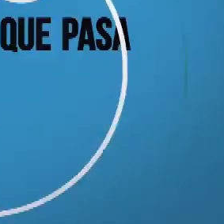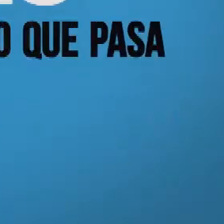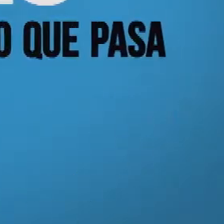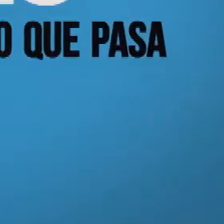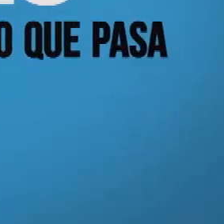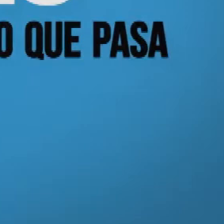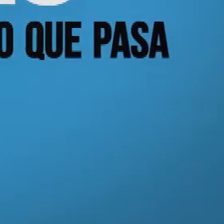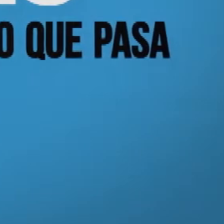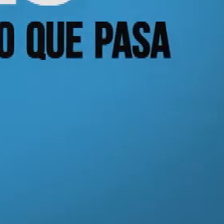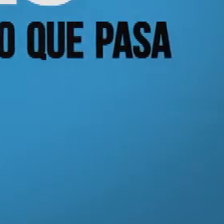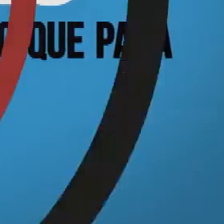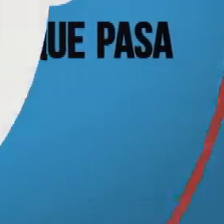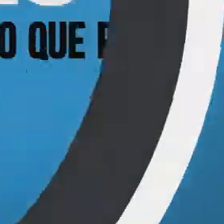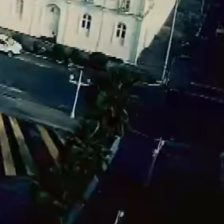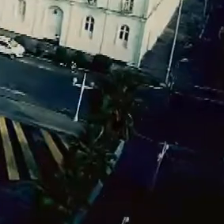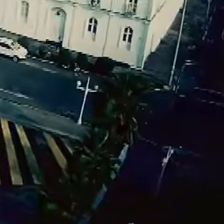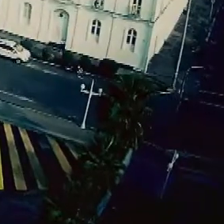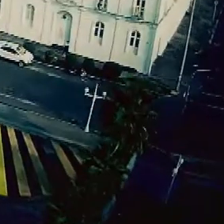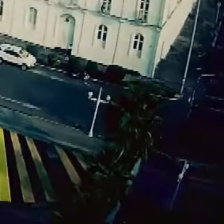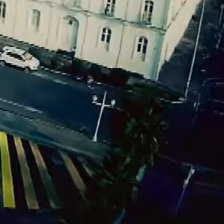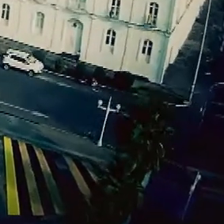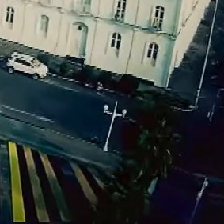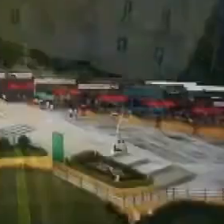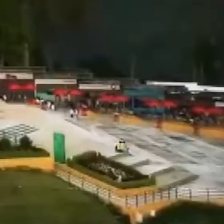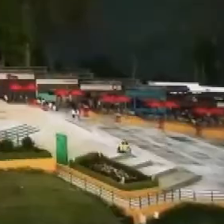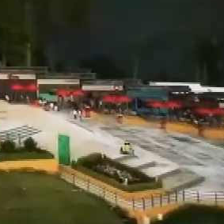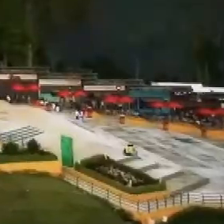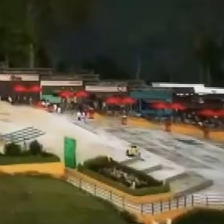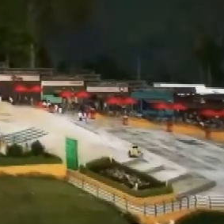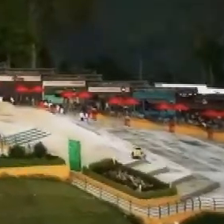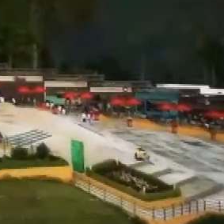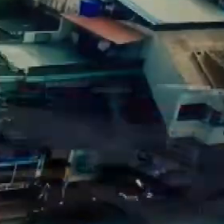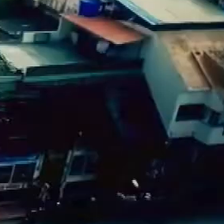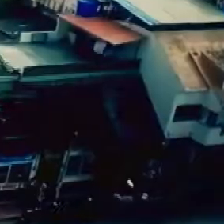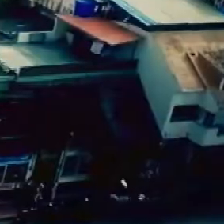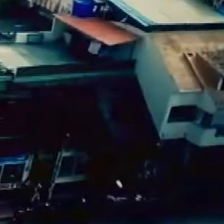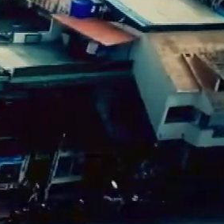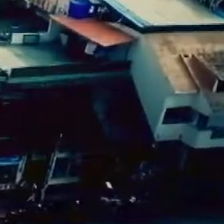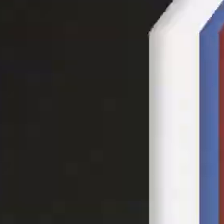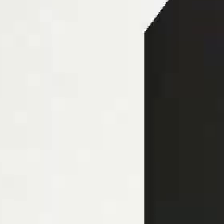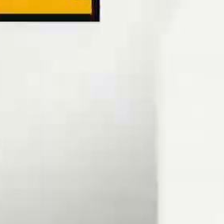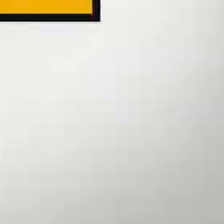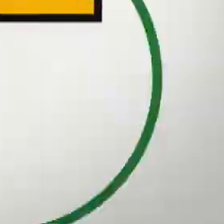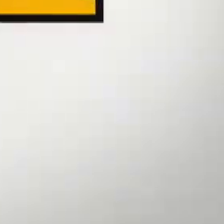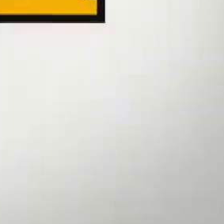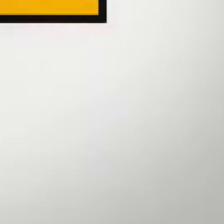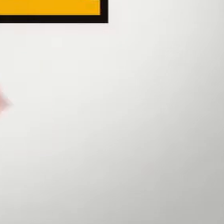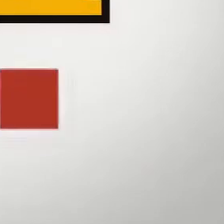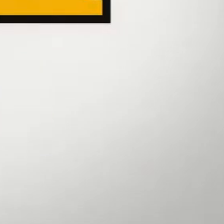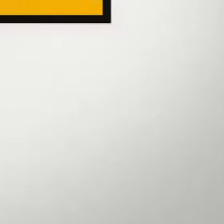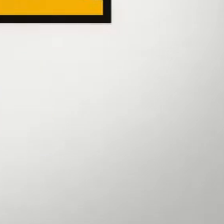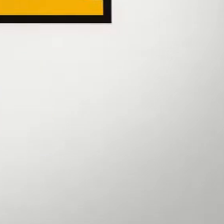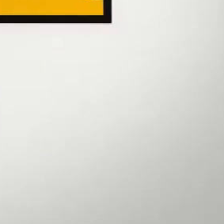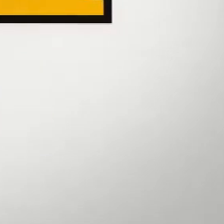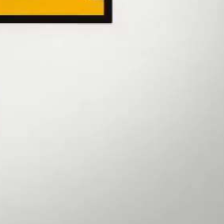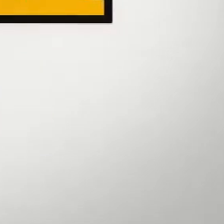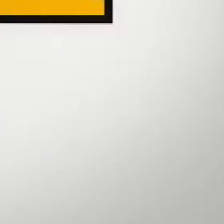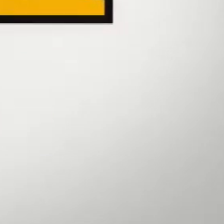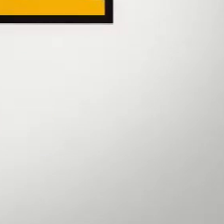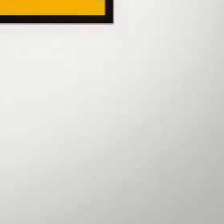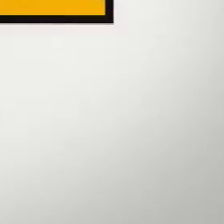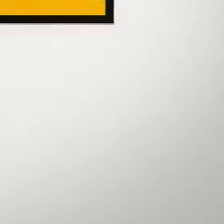la voz para que no te pierdas nada de lo que pasa en Barranca Bermeja. Ahora desde Bucaramanga y Cúcuta. Enlace Televisión, más cerca de